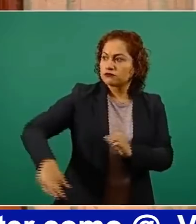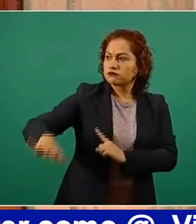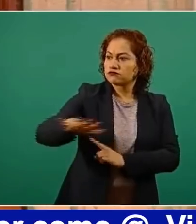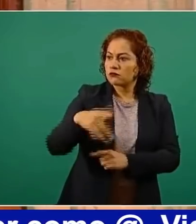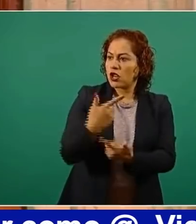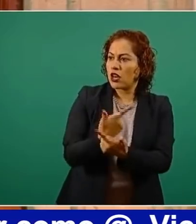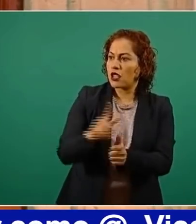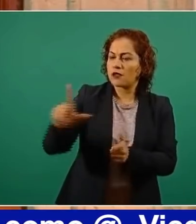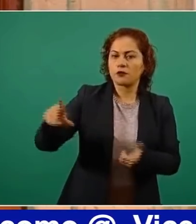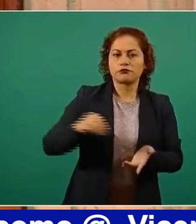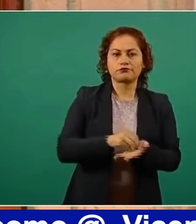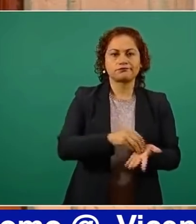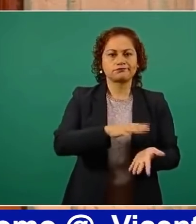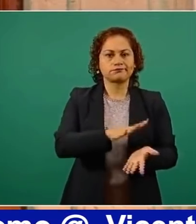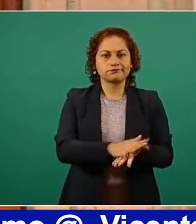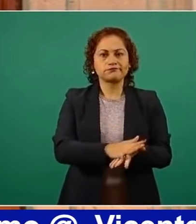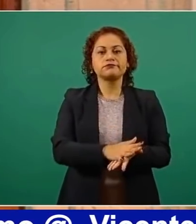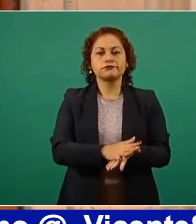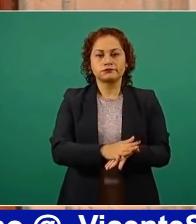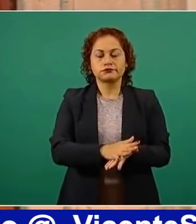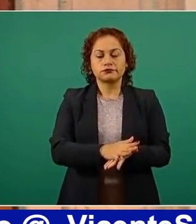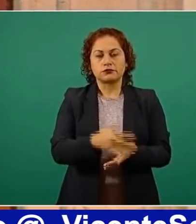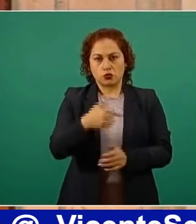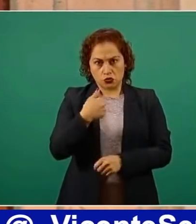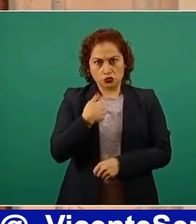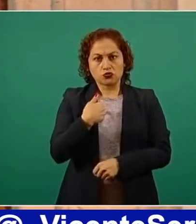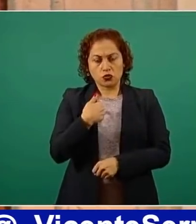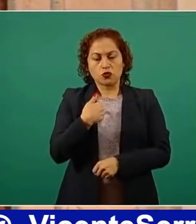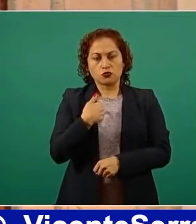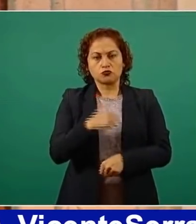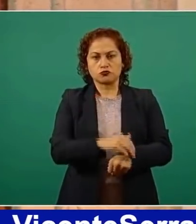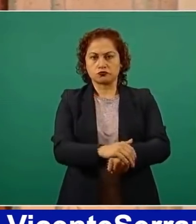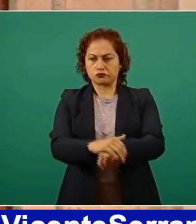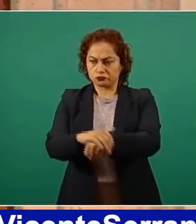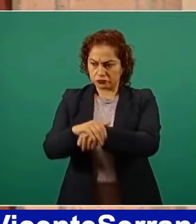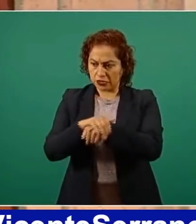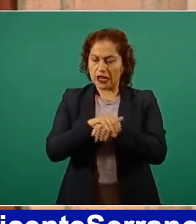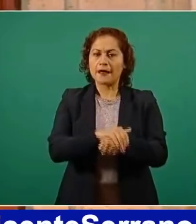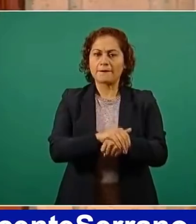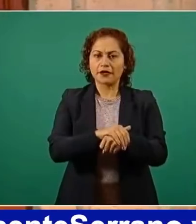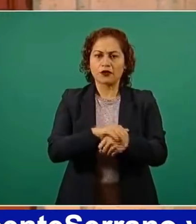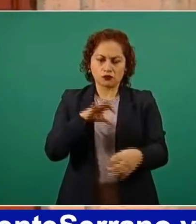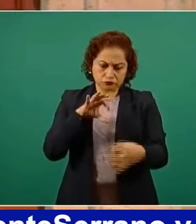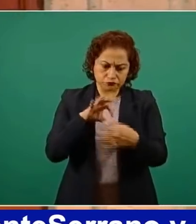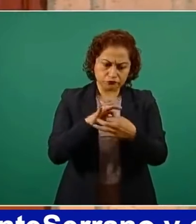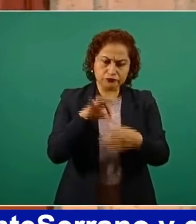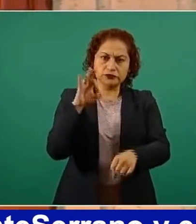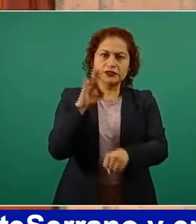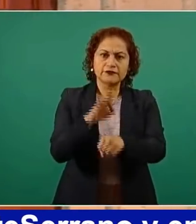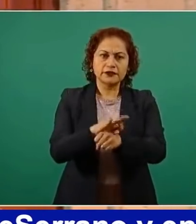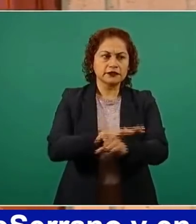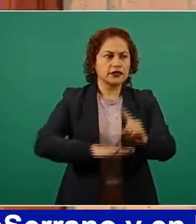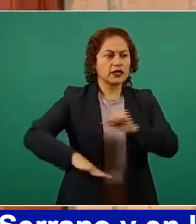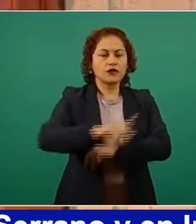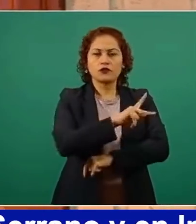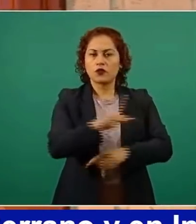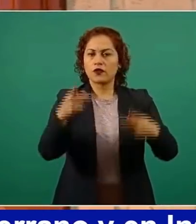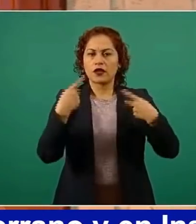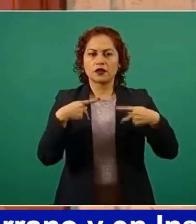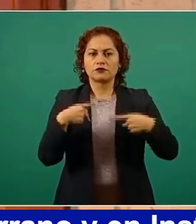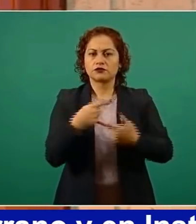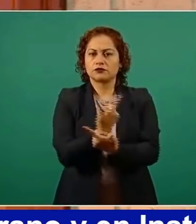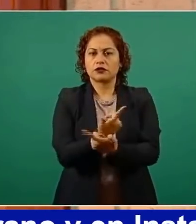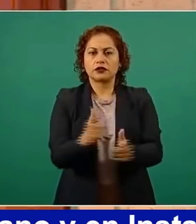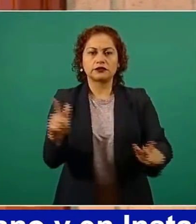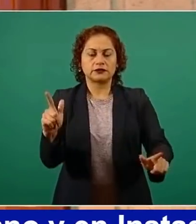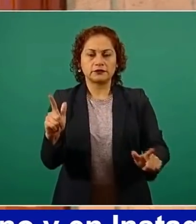palabra, voy a ser el principal amigo y defensor de las libertades del pueblo. Por los momentos